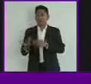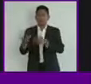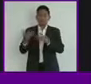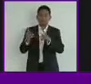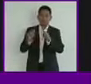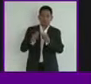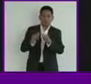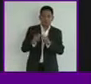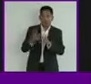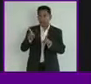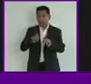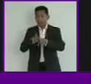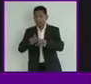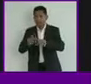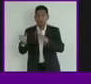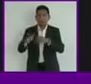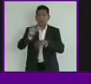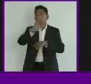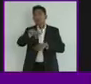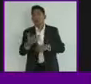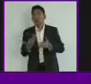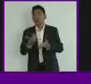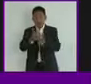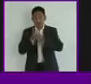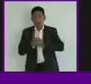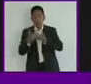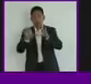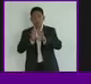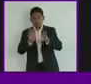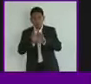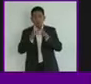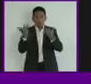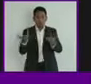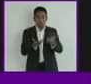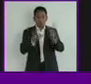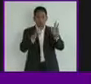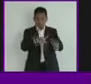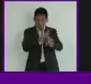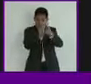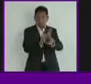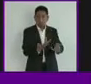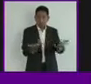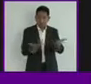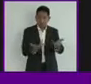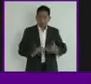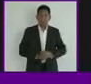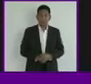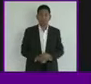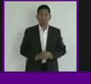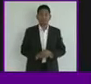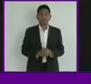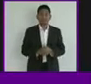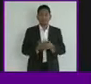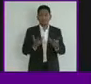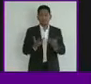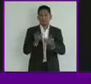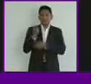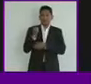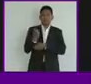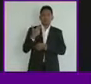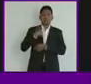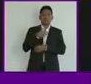El correo, etcétera. Y eso es muy importante, ¿no? Esta parte de regresar a la normalidad que ya les refería que Sua nos hizo, a